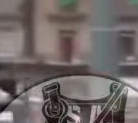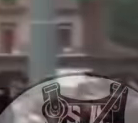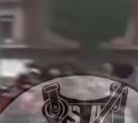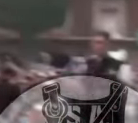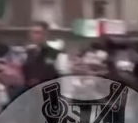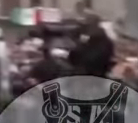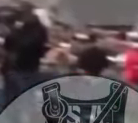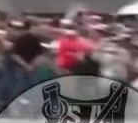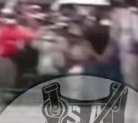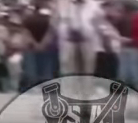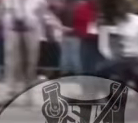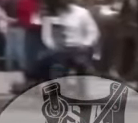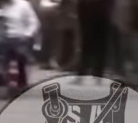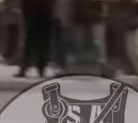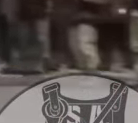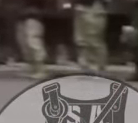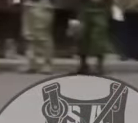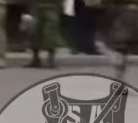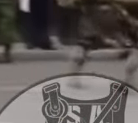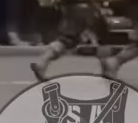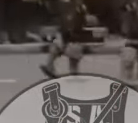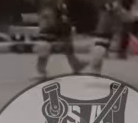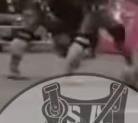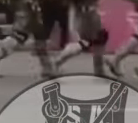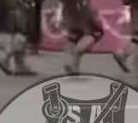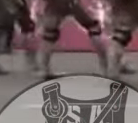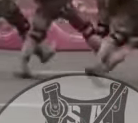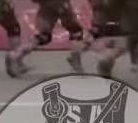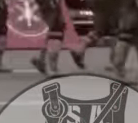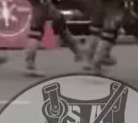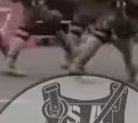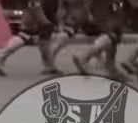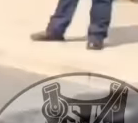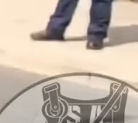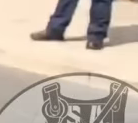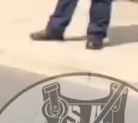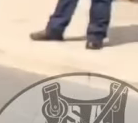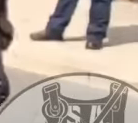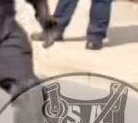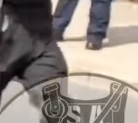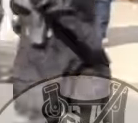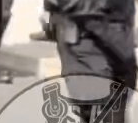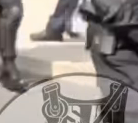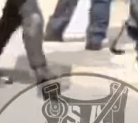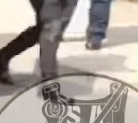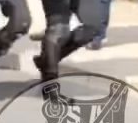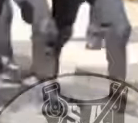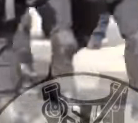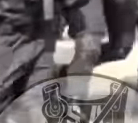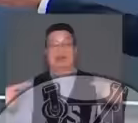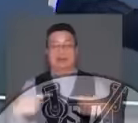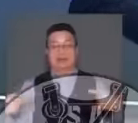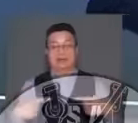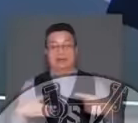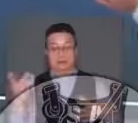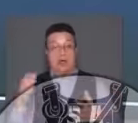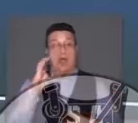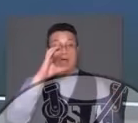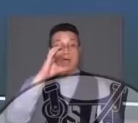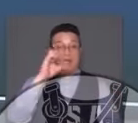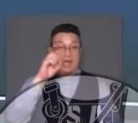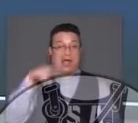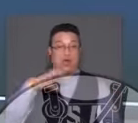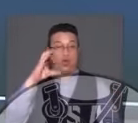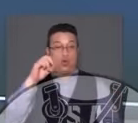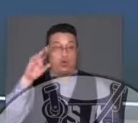mandatarios se pongan los pantalones y manden a los elementos que tanto presumen en desfiles y que están deseosos de ir a combatir, algo que